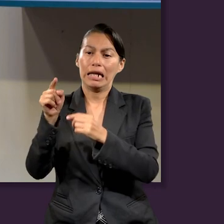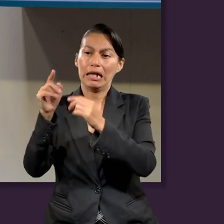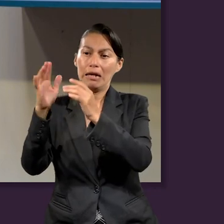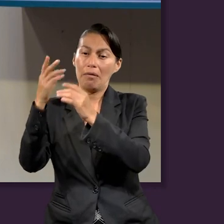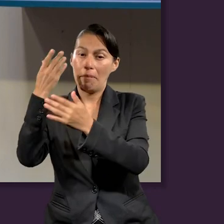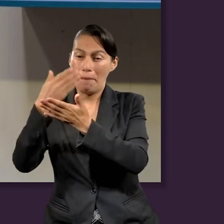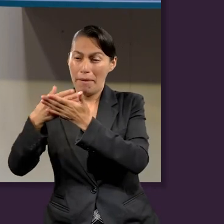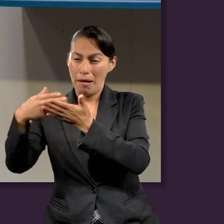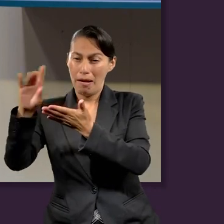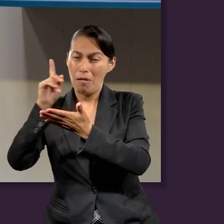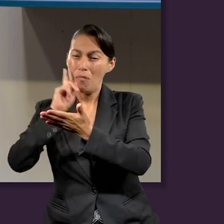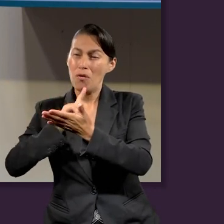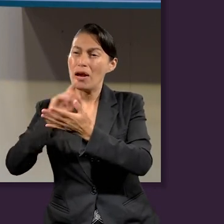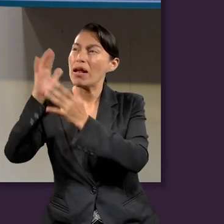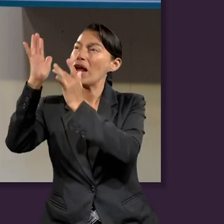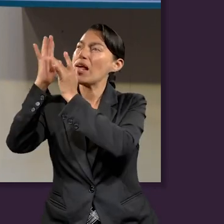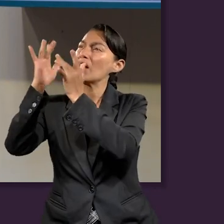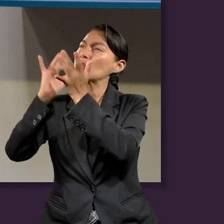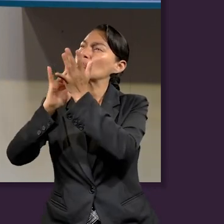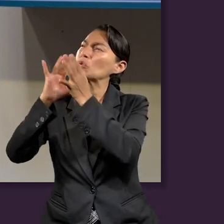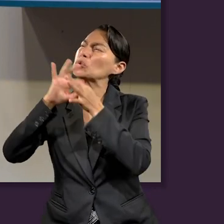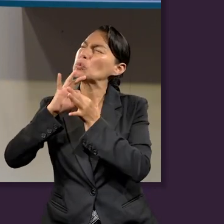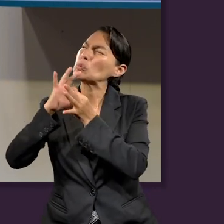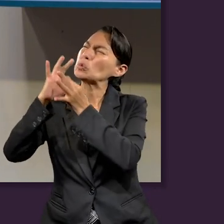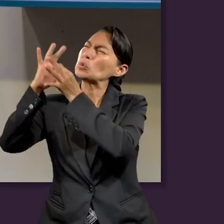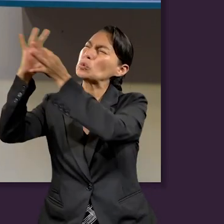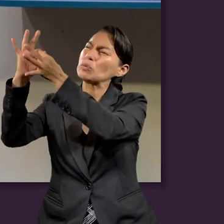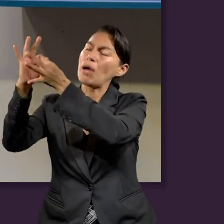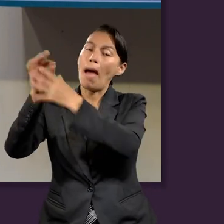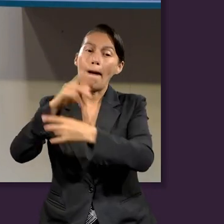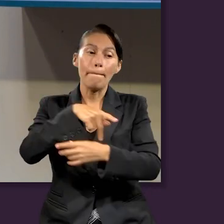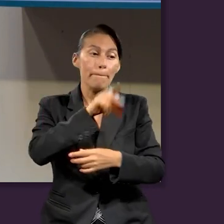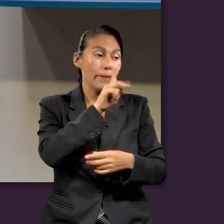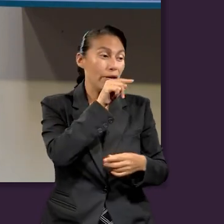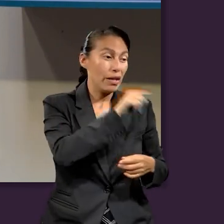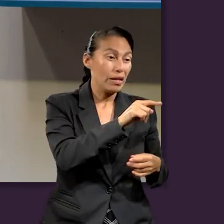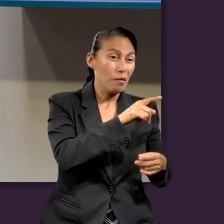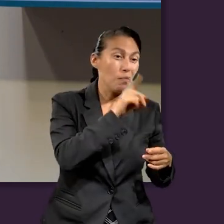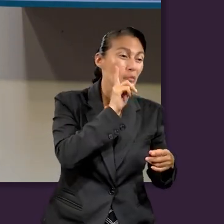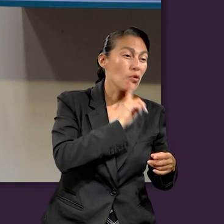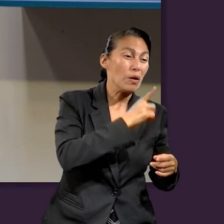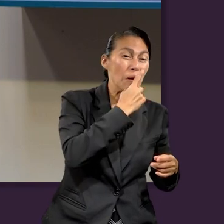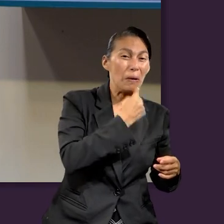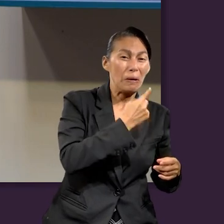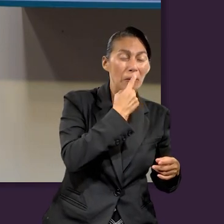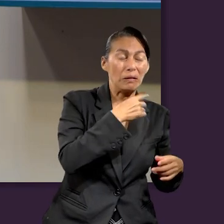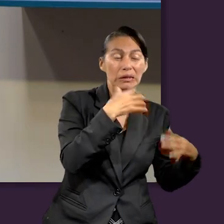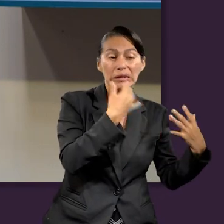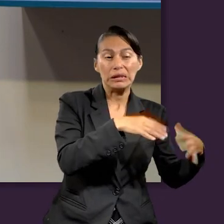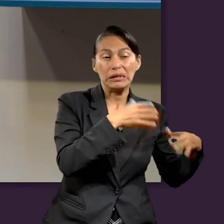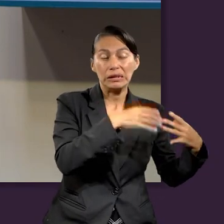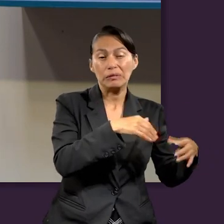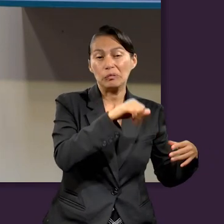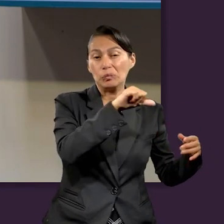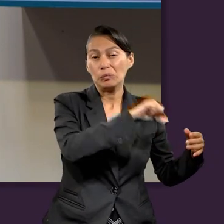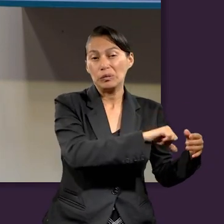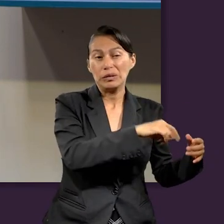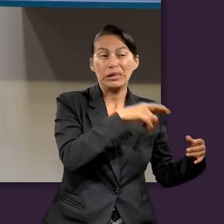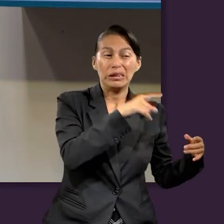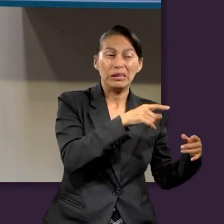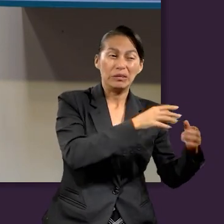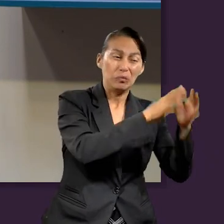Jesucristo está en el centro. Y en la segunda mujer escarlata es un simbolismo, trae algunos símbolos bastante